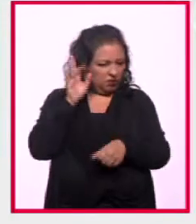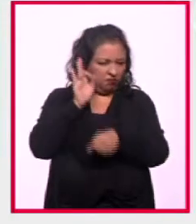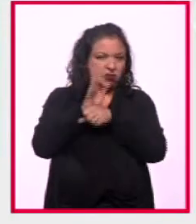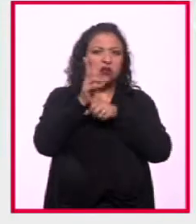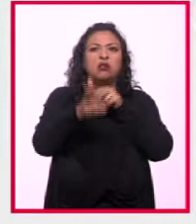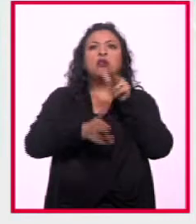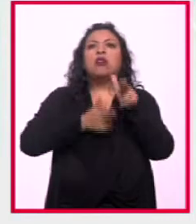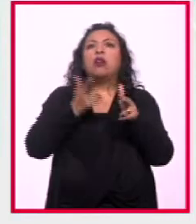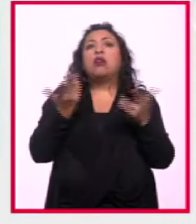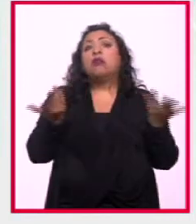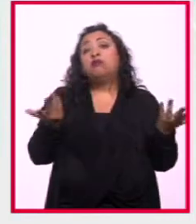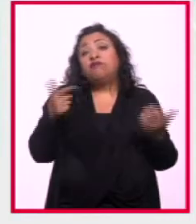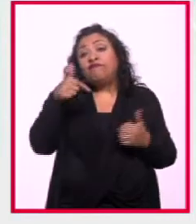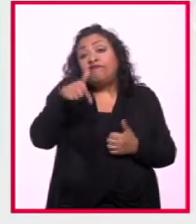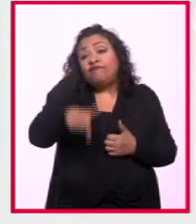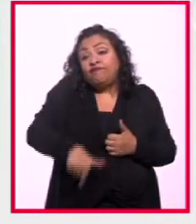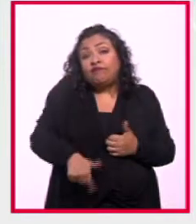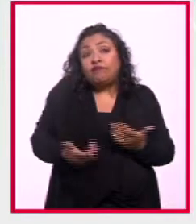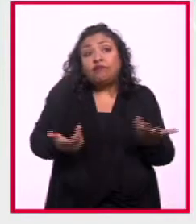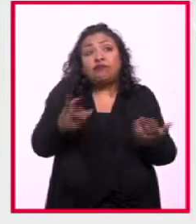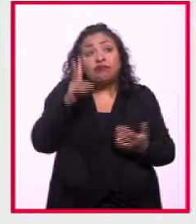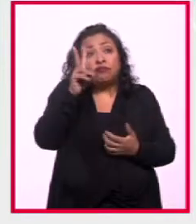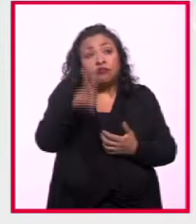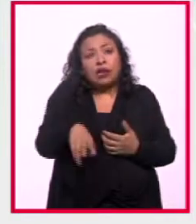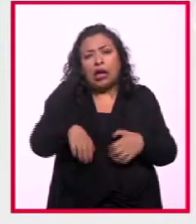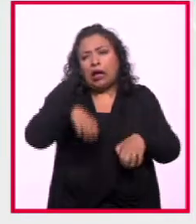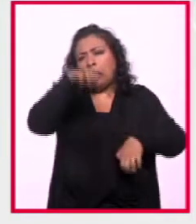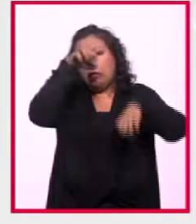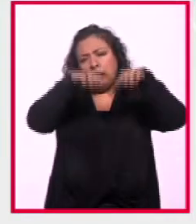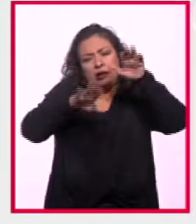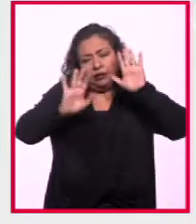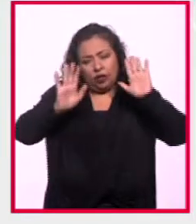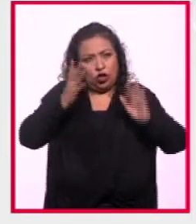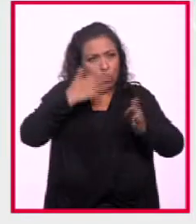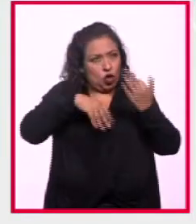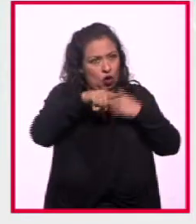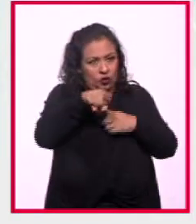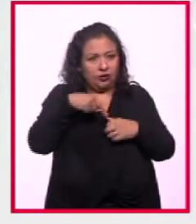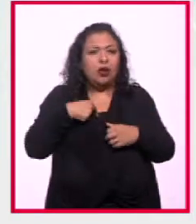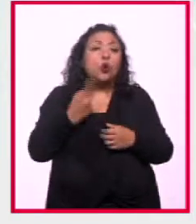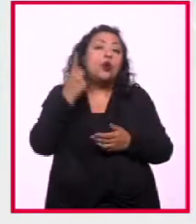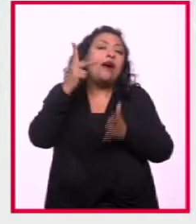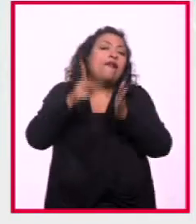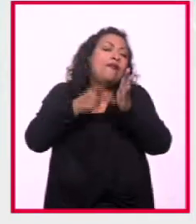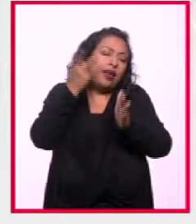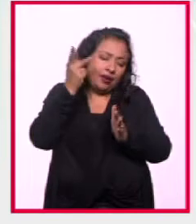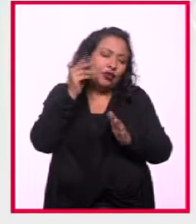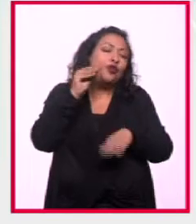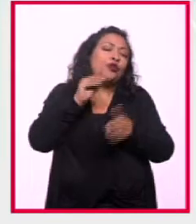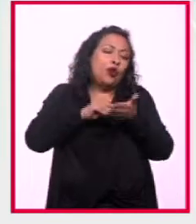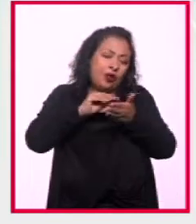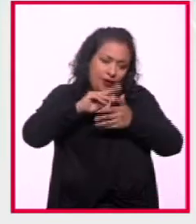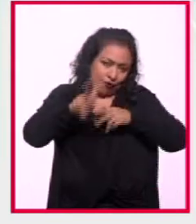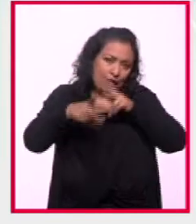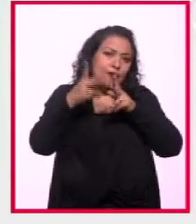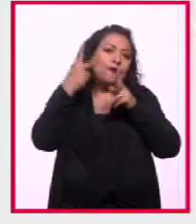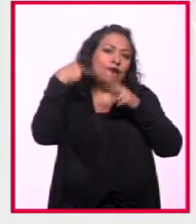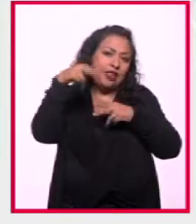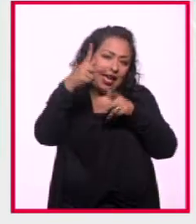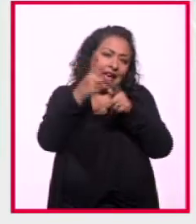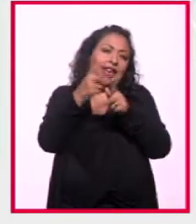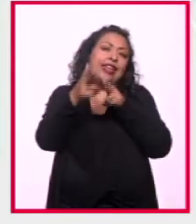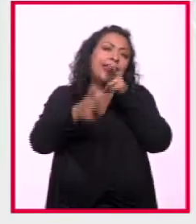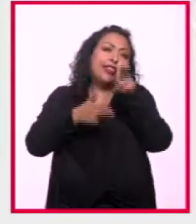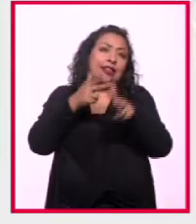trenes y aquí si van con ya nuestras edades a todos los que estamos aquí presentes alguna vez nos tocó todavía viajar en tren